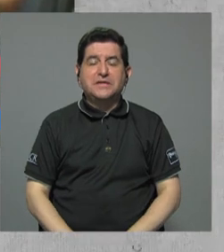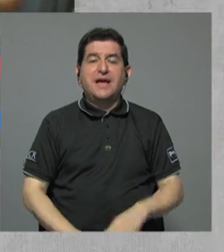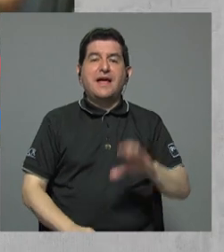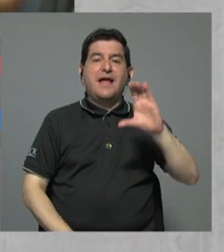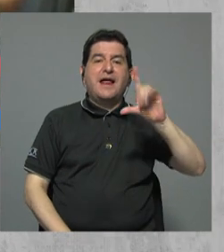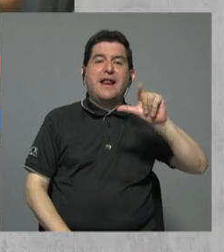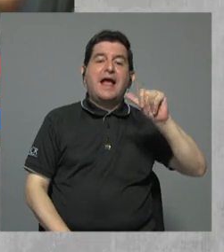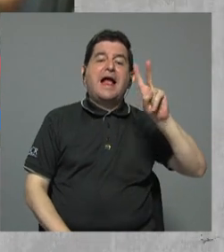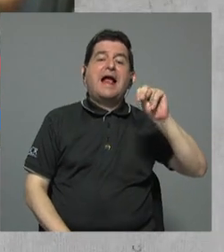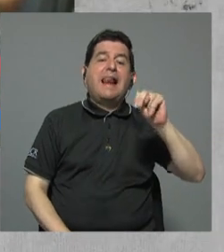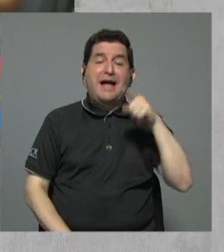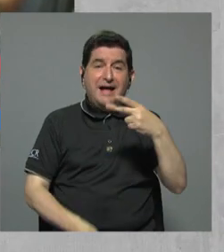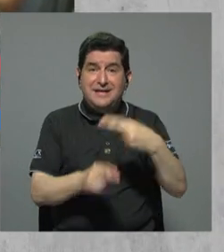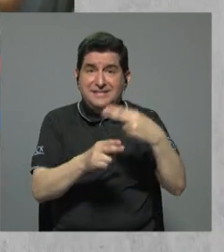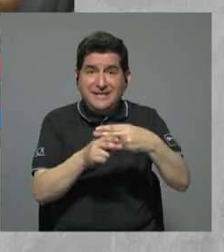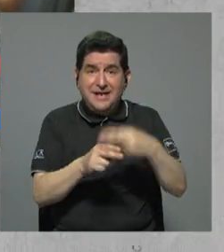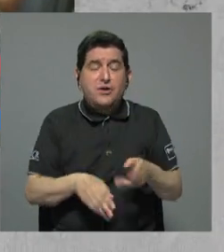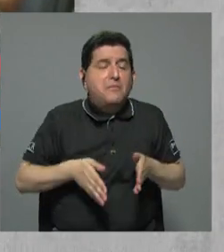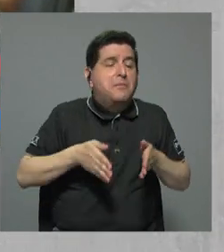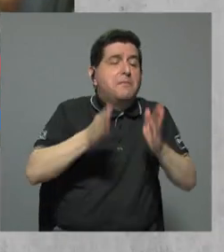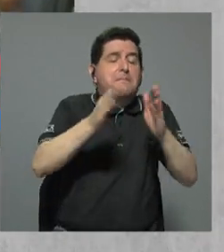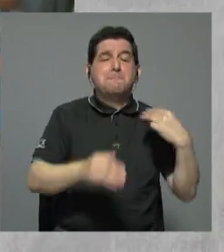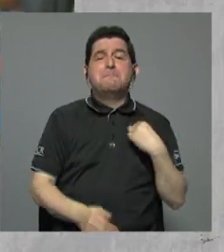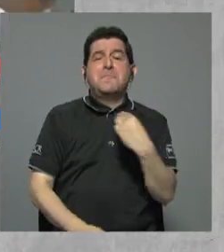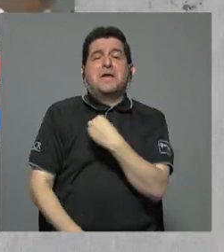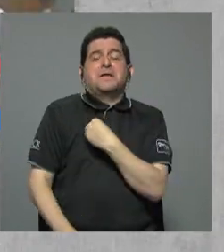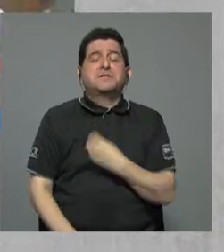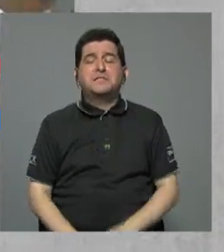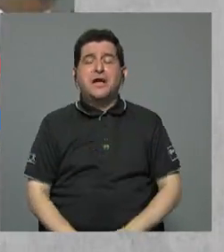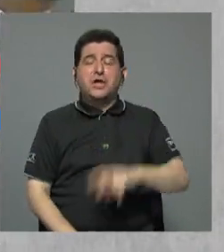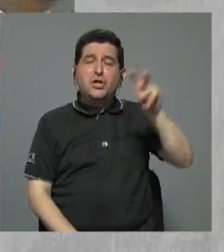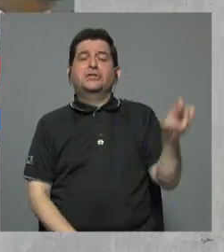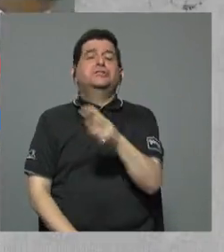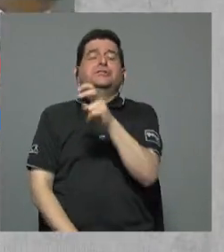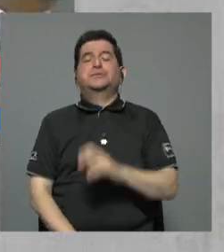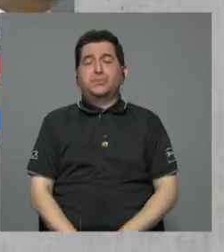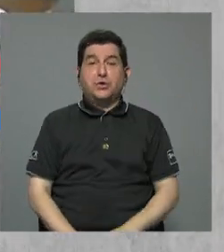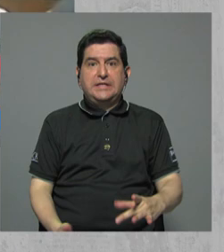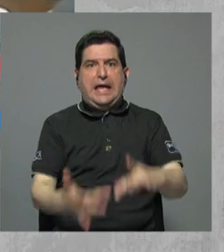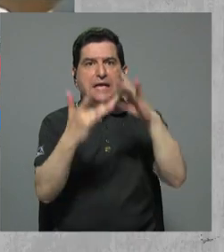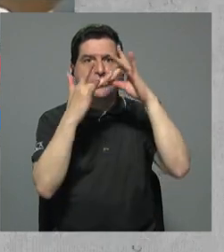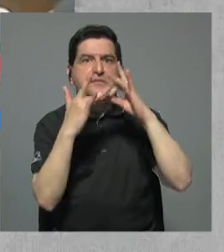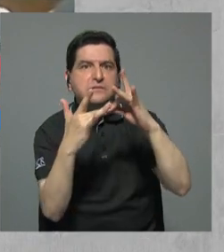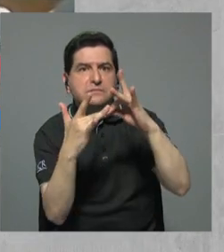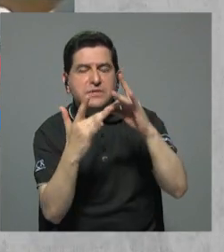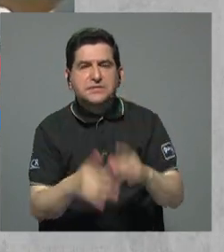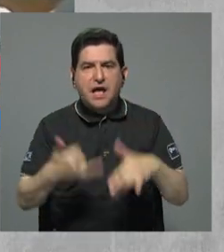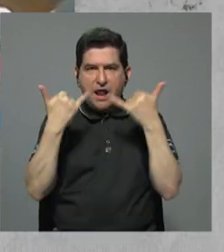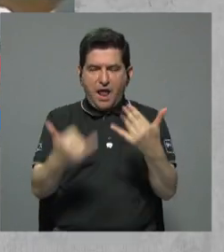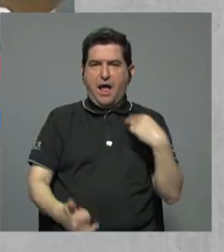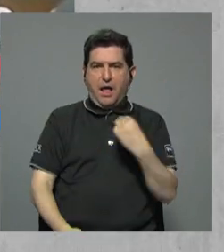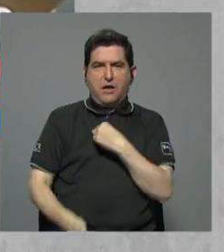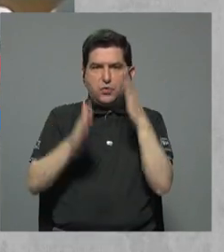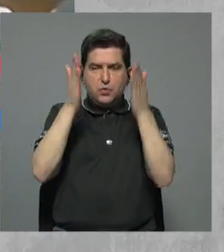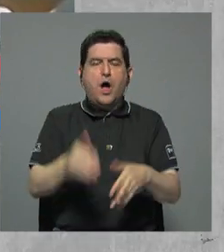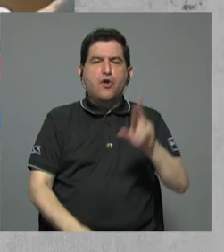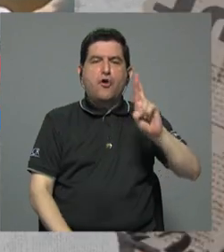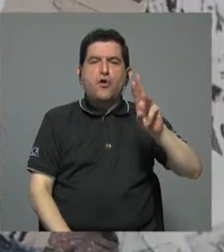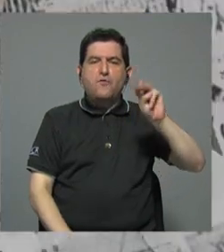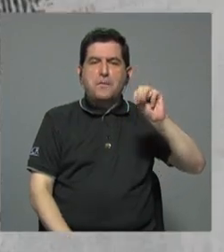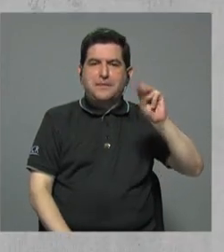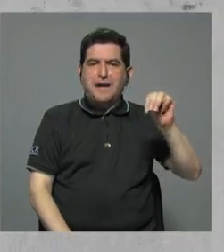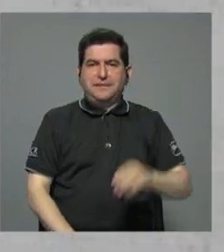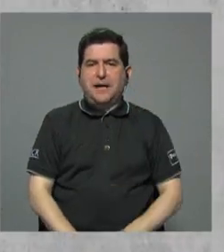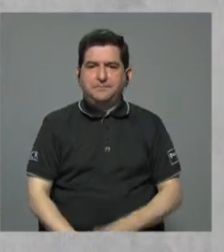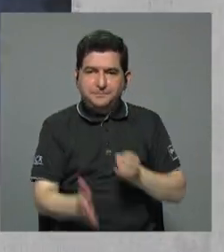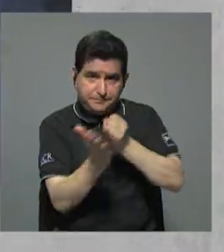así se le llama en los pasillos del ministerio de obras públicas y transportes y particularmente el actual ministro don rodolfo méndez mata